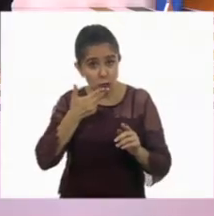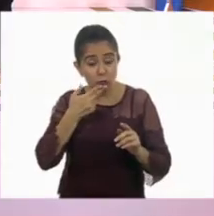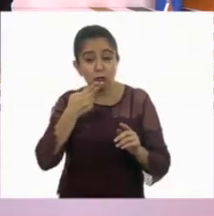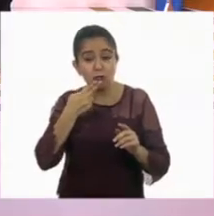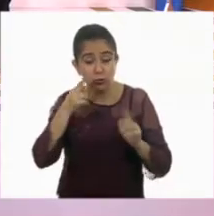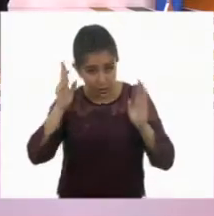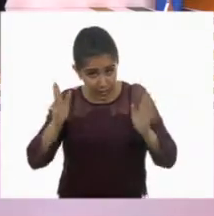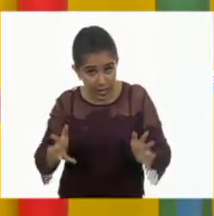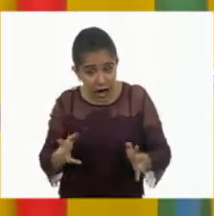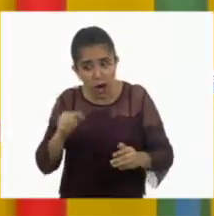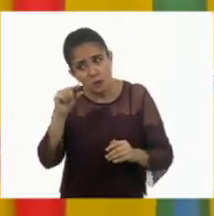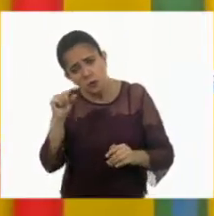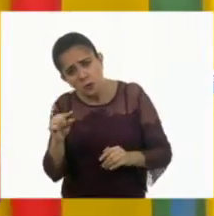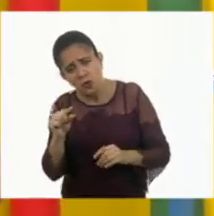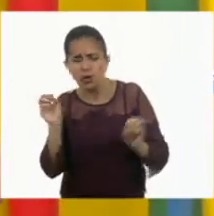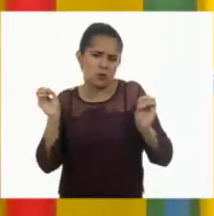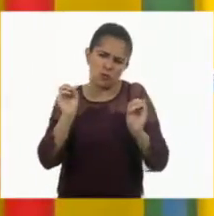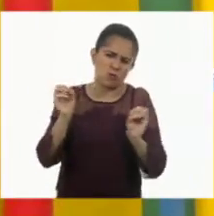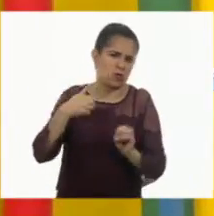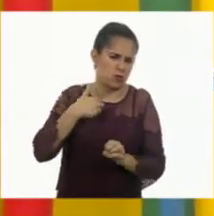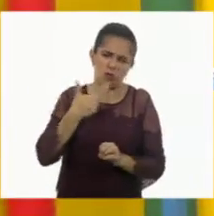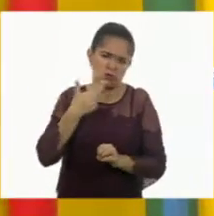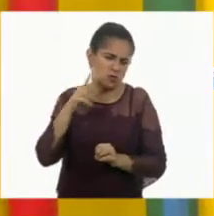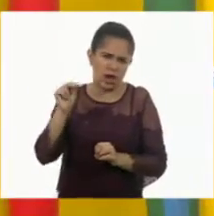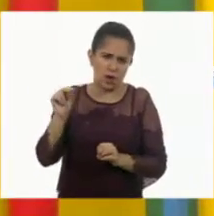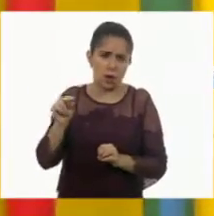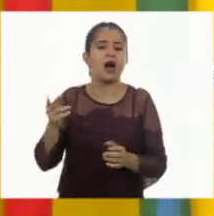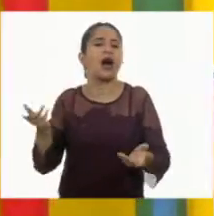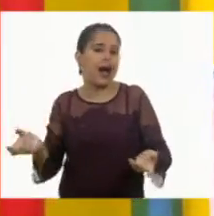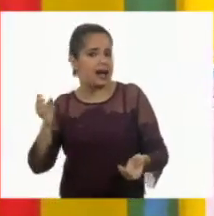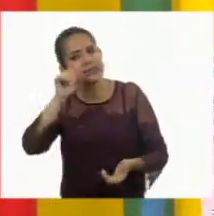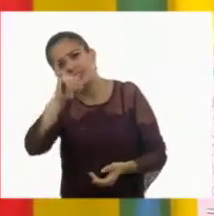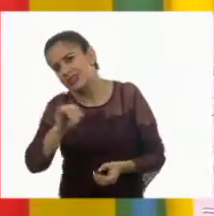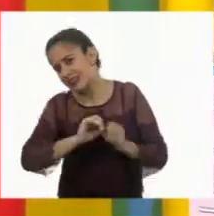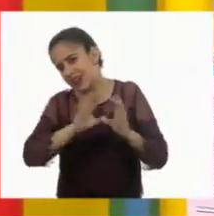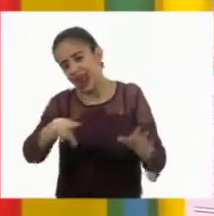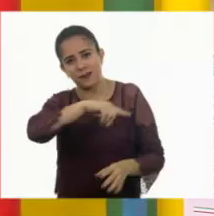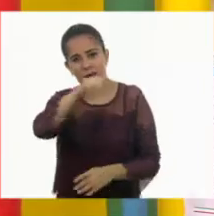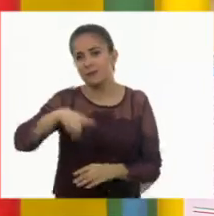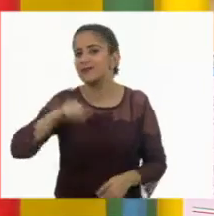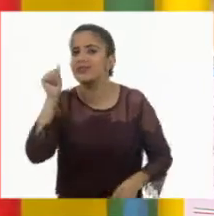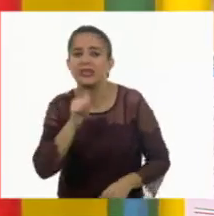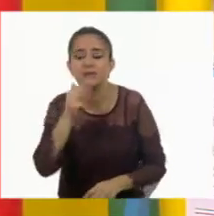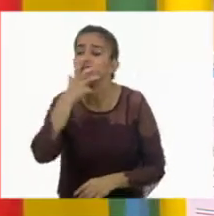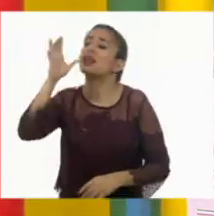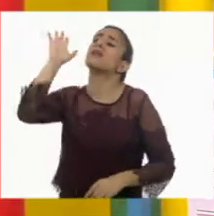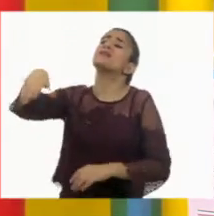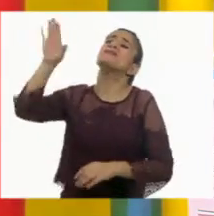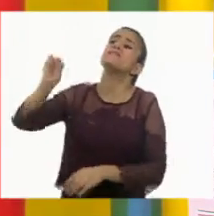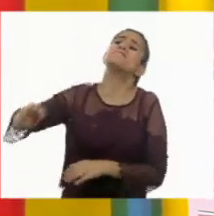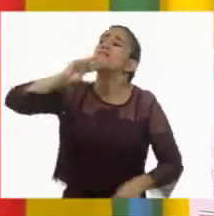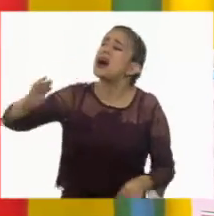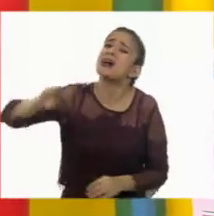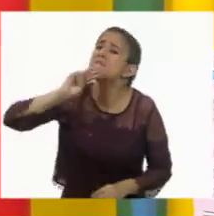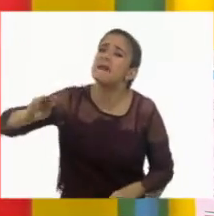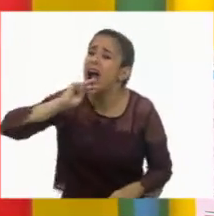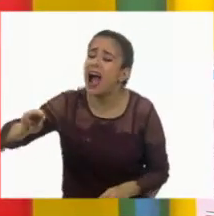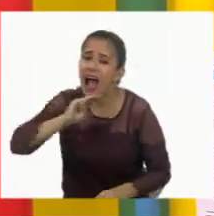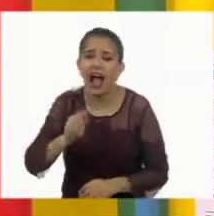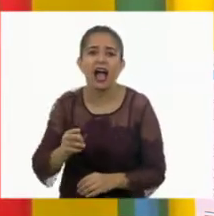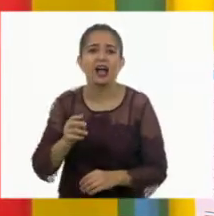¿Mucho? ¿Poquito? Yo creo nada. Que las usan todo el tiempo. Ay, además. ¡Sí, mamá! ¿Es sopa lo que hiciste?